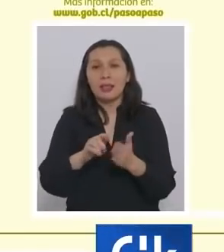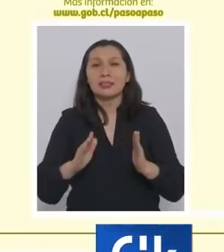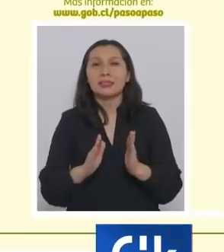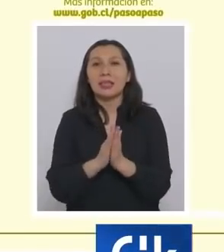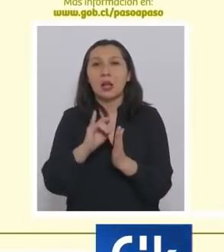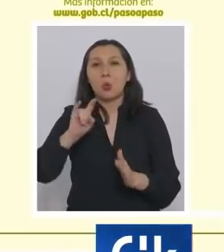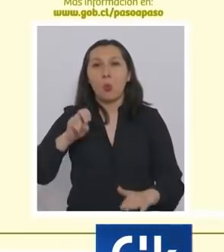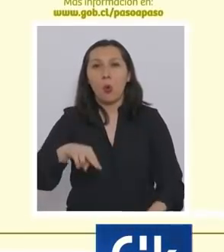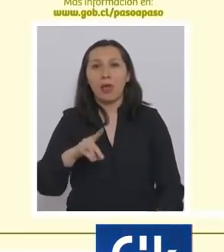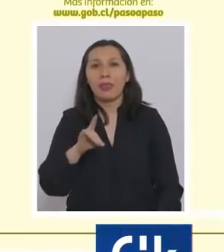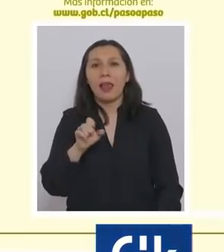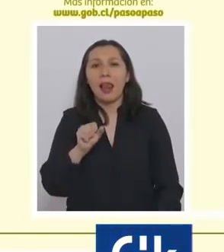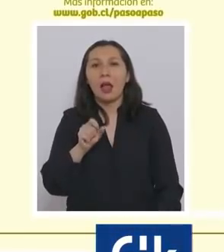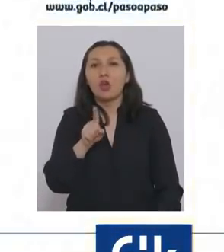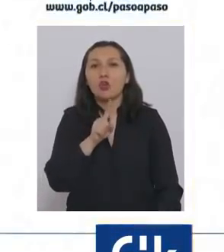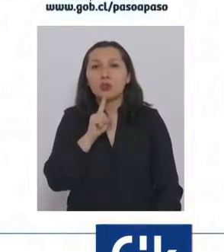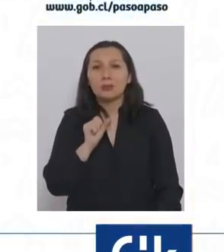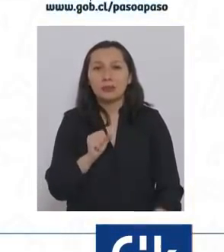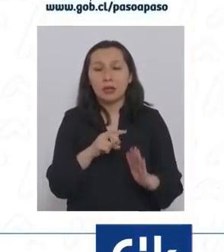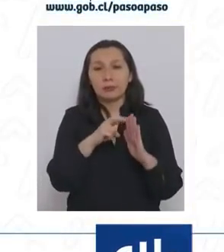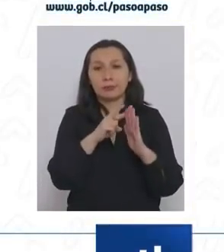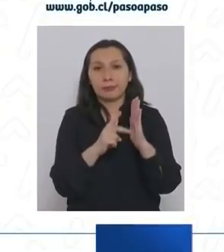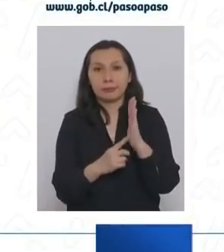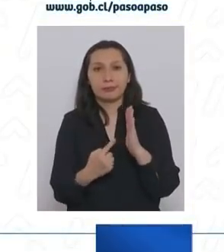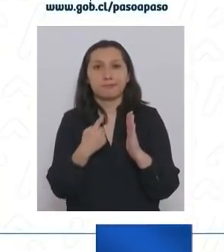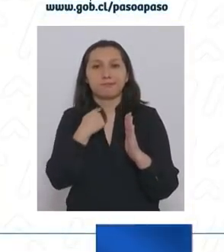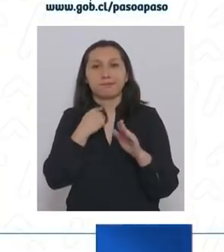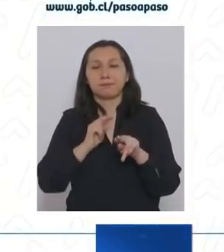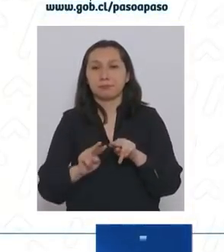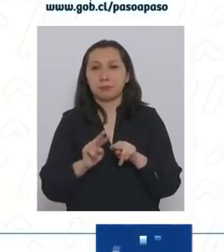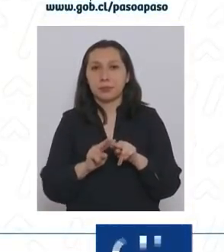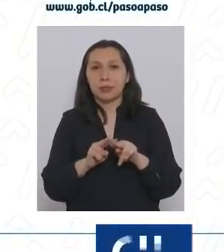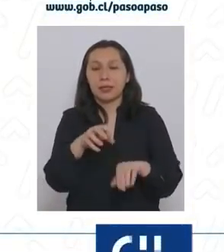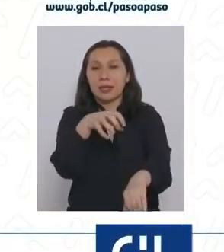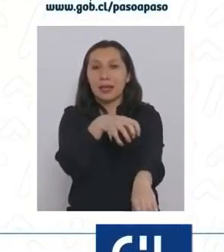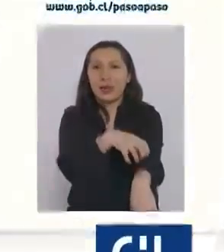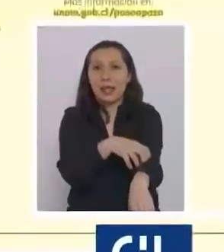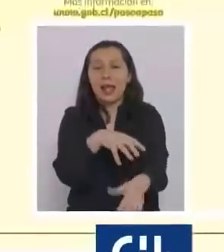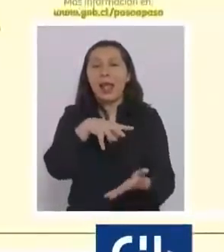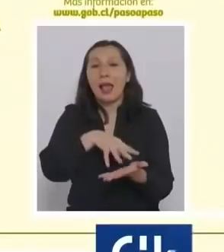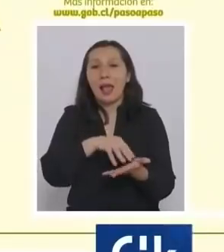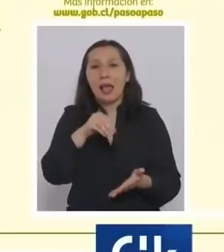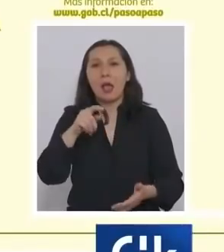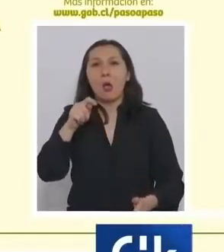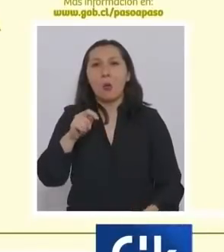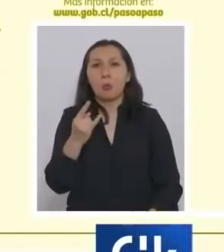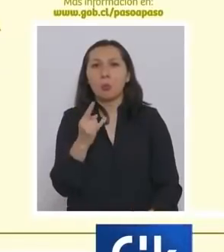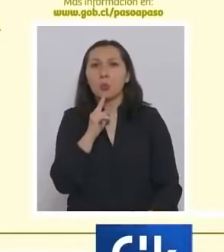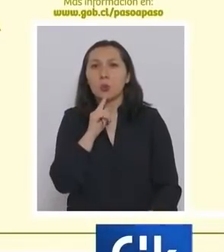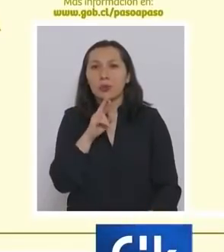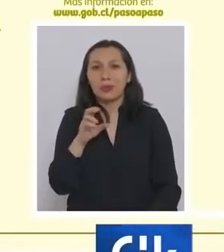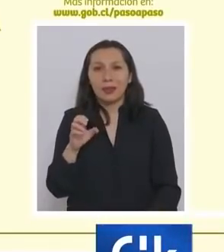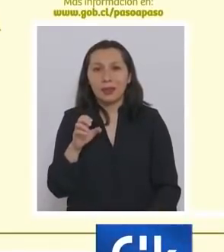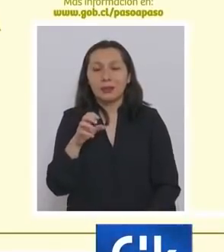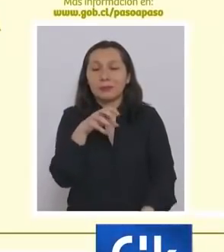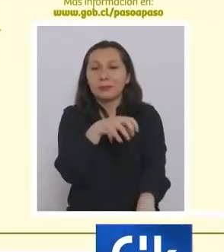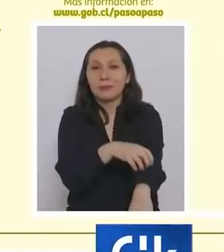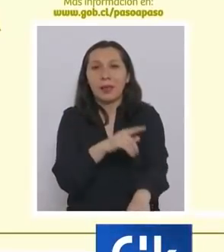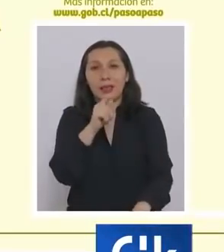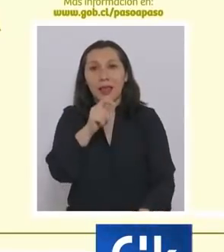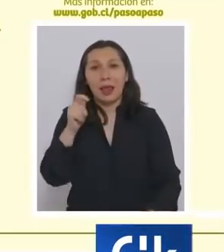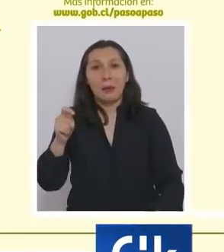Juan de la Costa. Retroceden a preparación en la región de Arica, Putre, en la región de